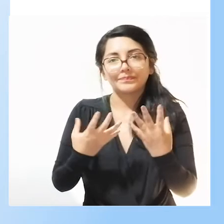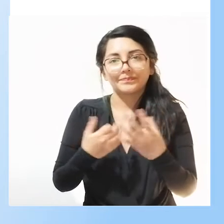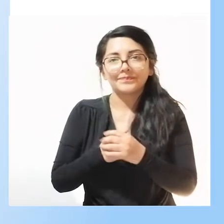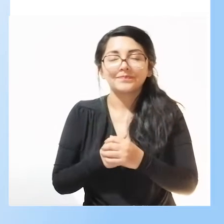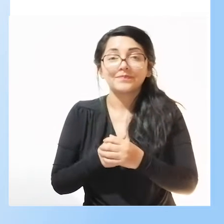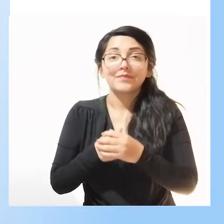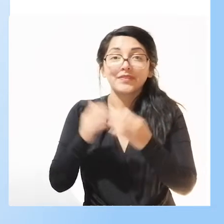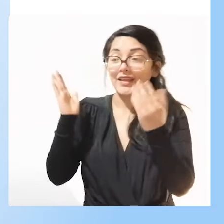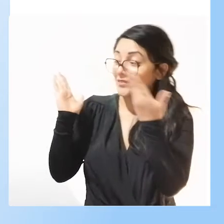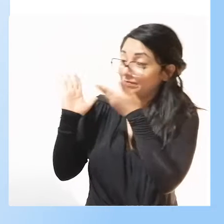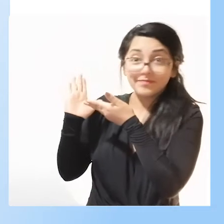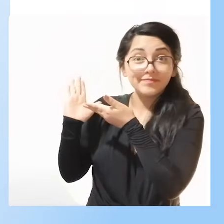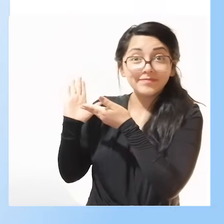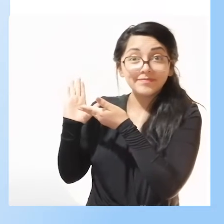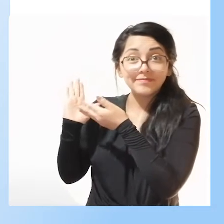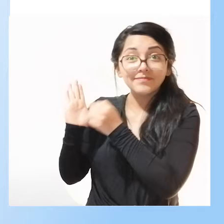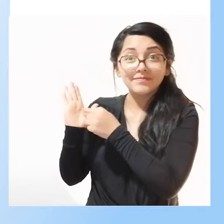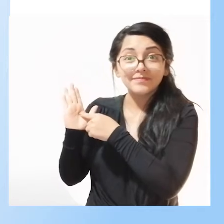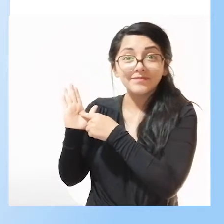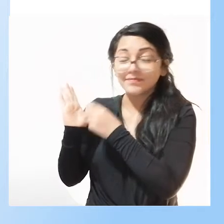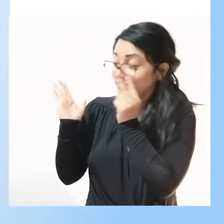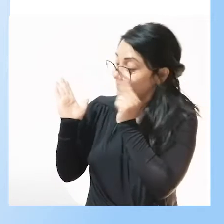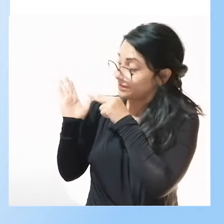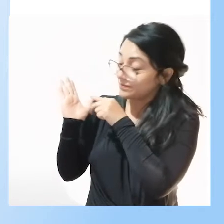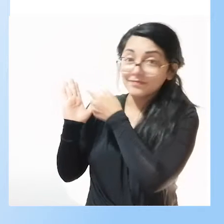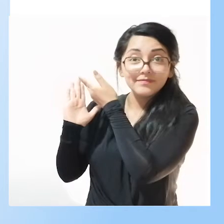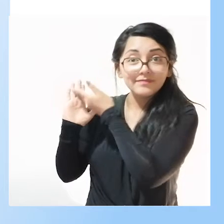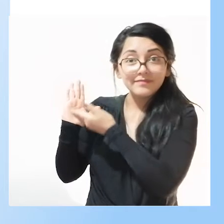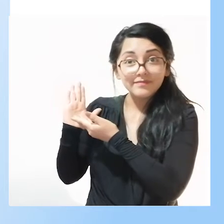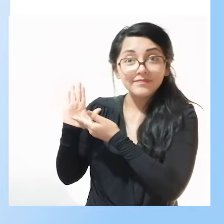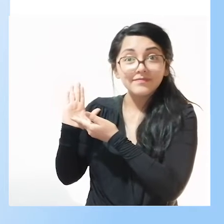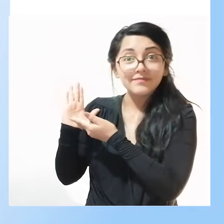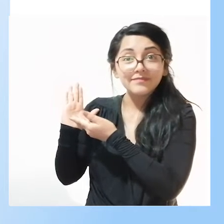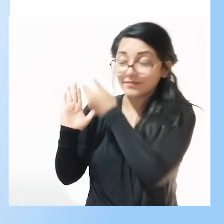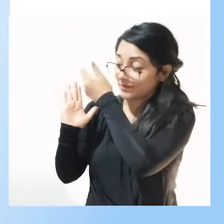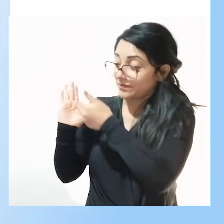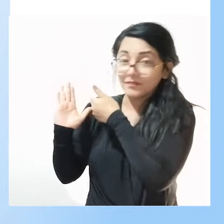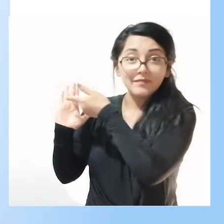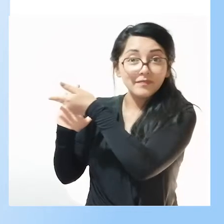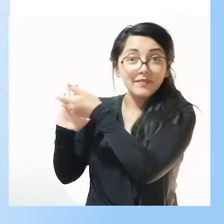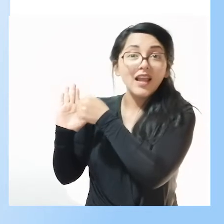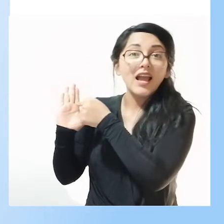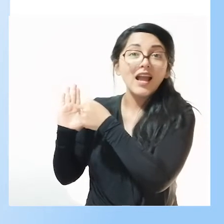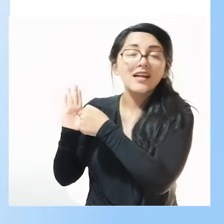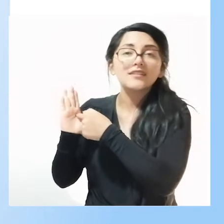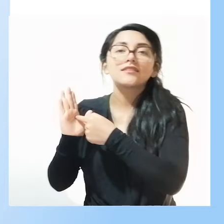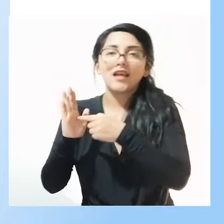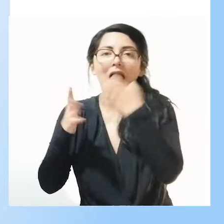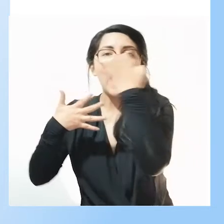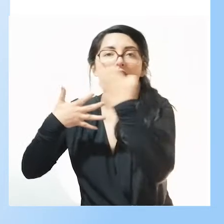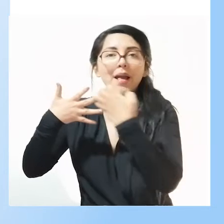Bien, aquí lo que podemos observar es el esquema de los elementos que vamos a